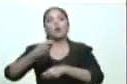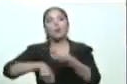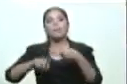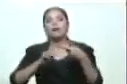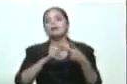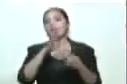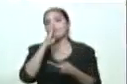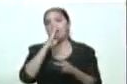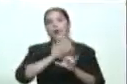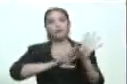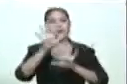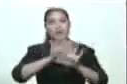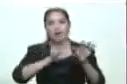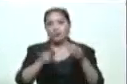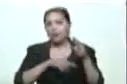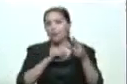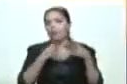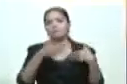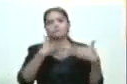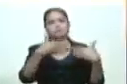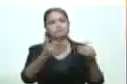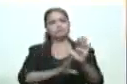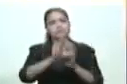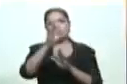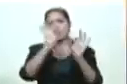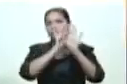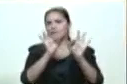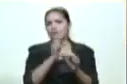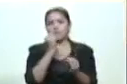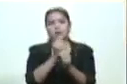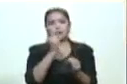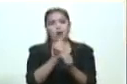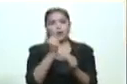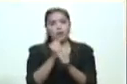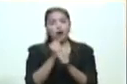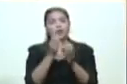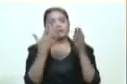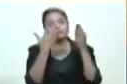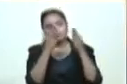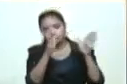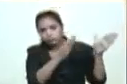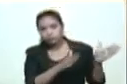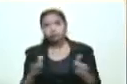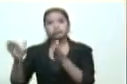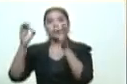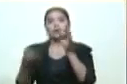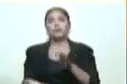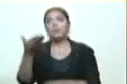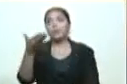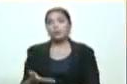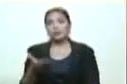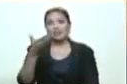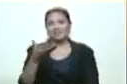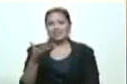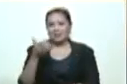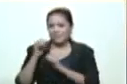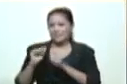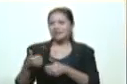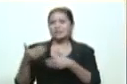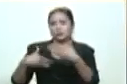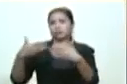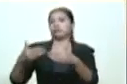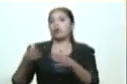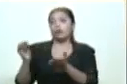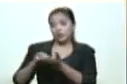Comercio Exterior. Se avanzaron en unas metodologías, en unas agendas que valdría la pena no partir de cero, sino